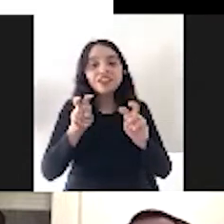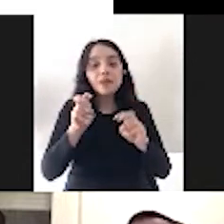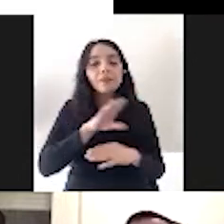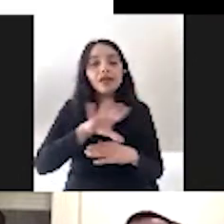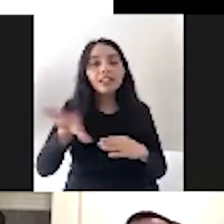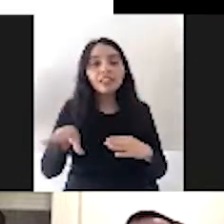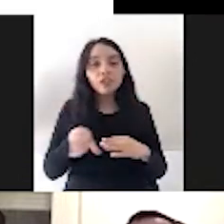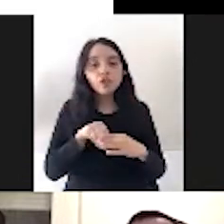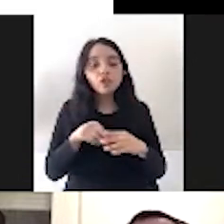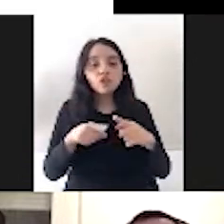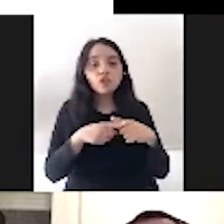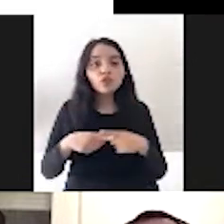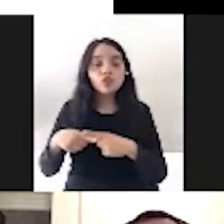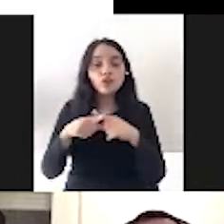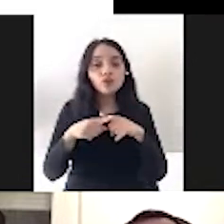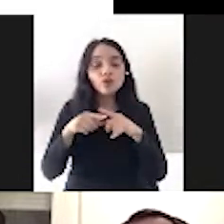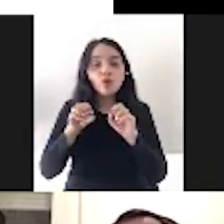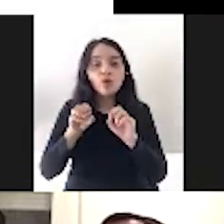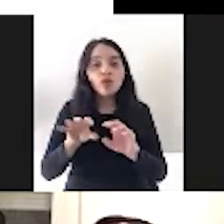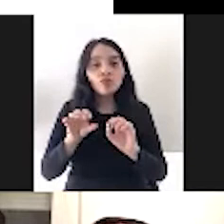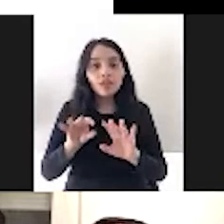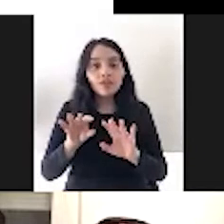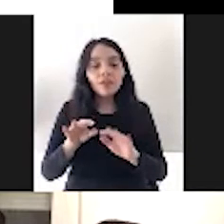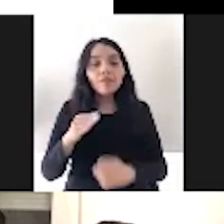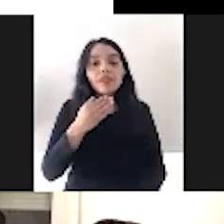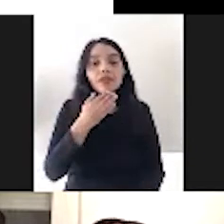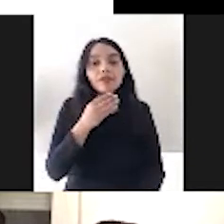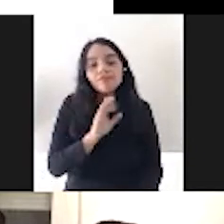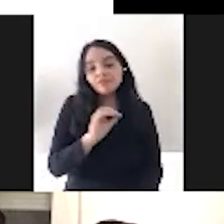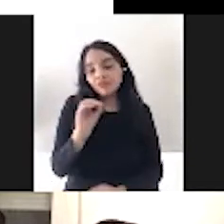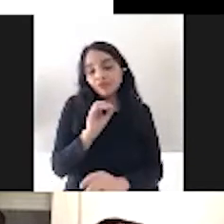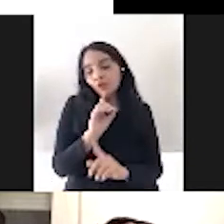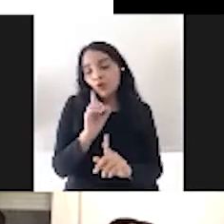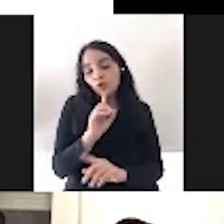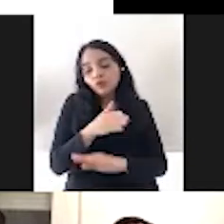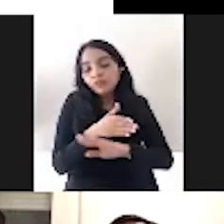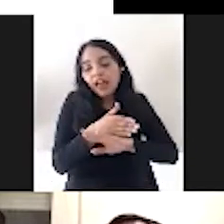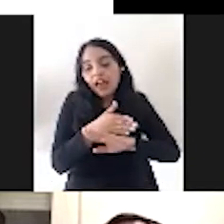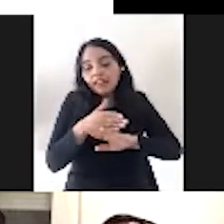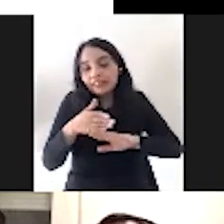socioeducativa, ¿no? Y nada, para no atrasarnos tanto y un poco